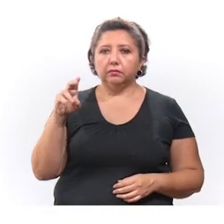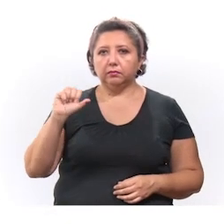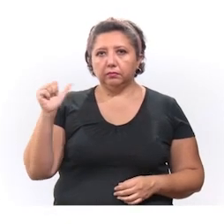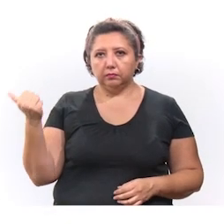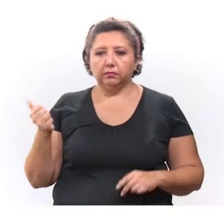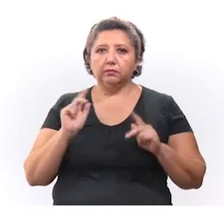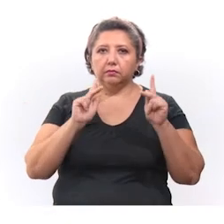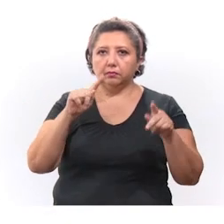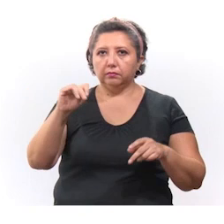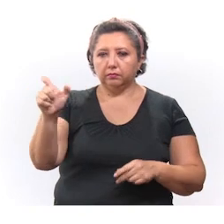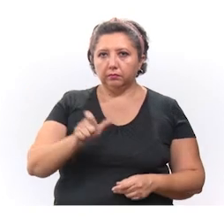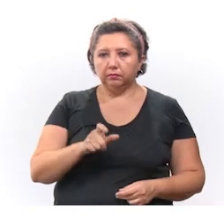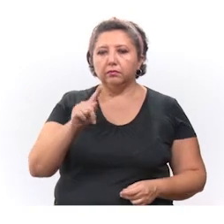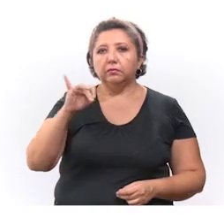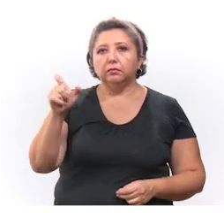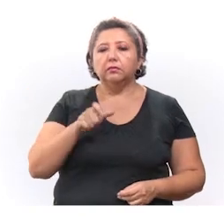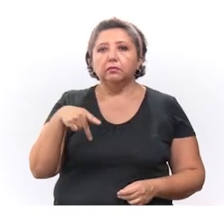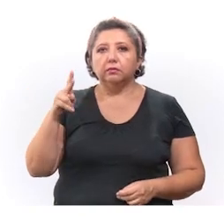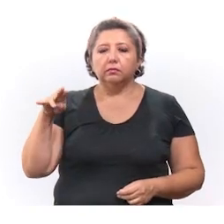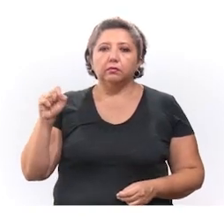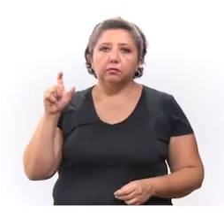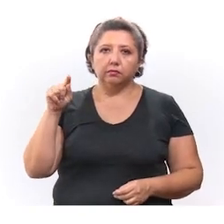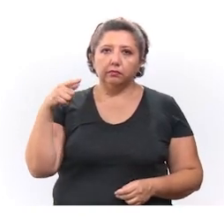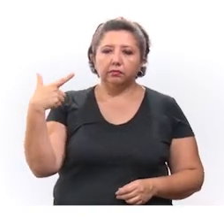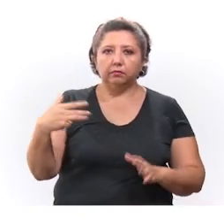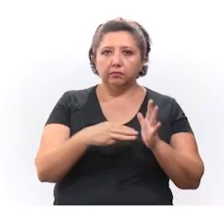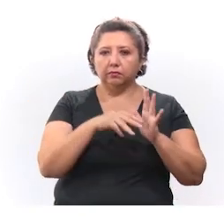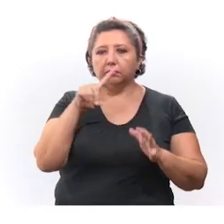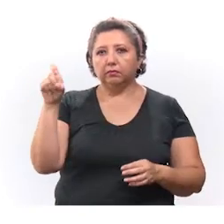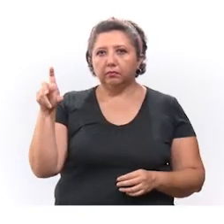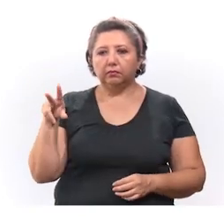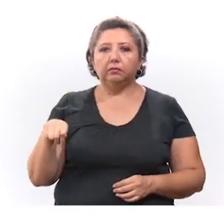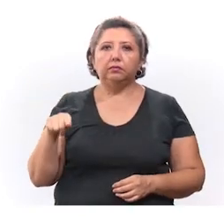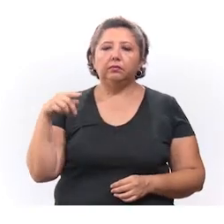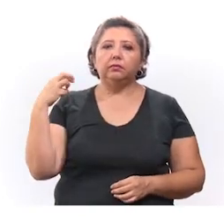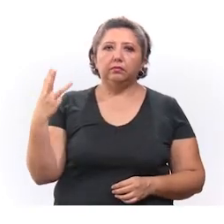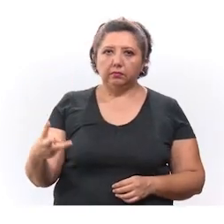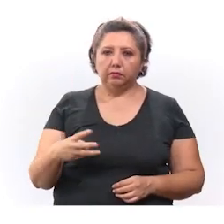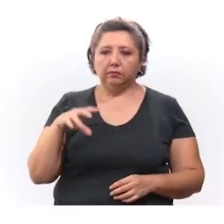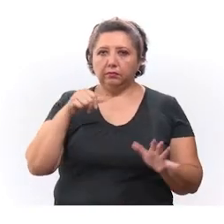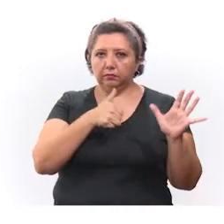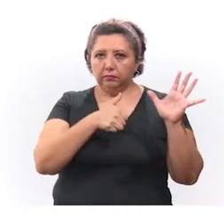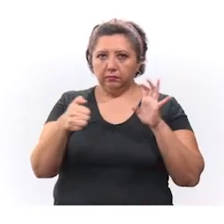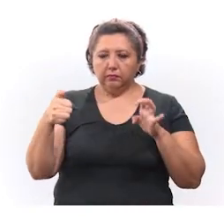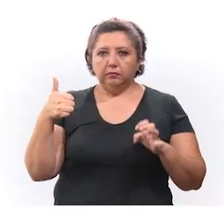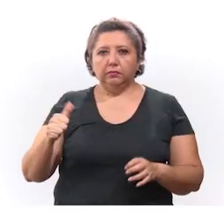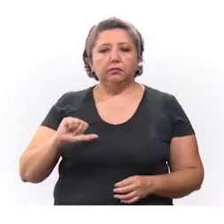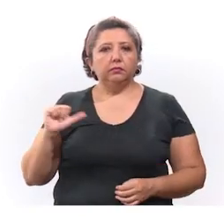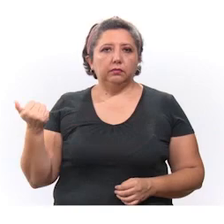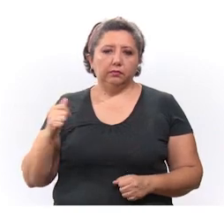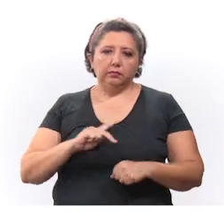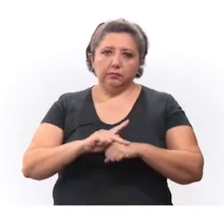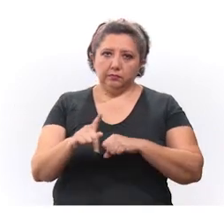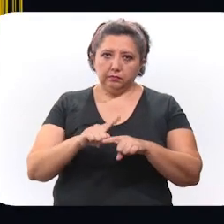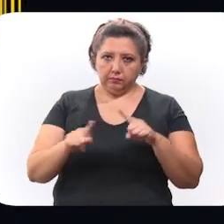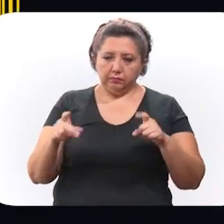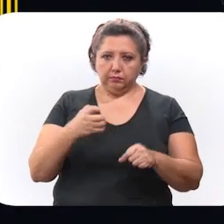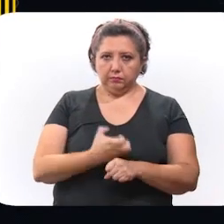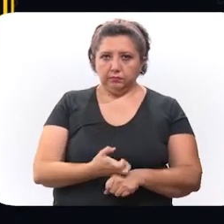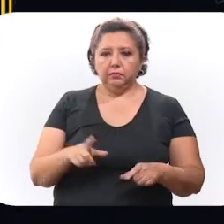en Progreso, Tecash y Tixcocop. De los 77.173 casos positivos, 606 son de otro país u otro